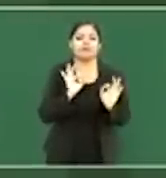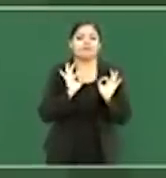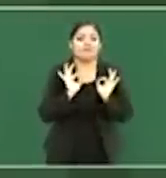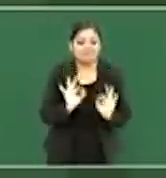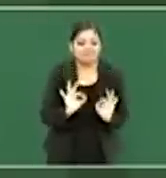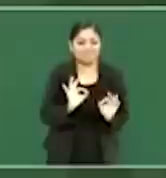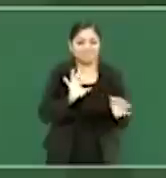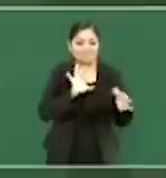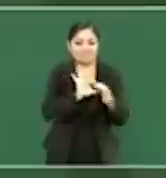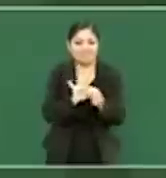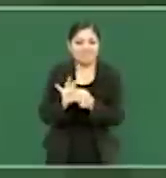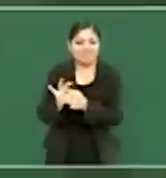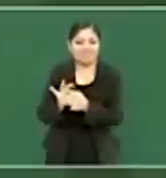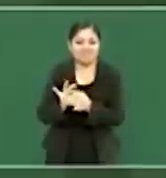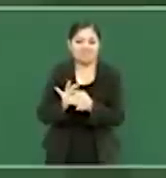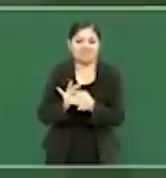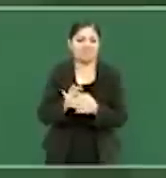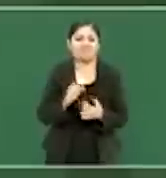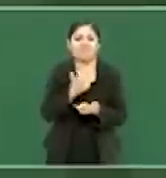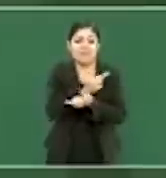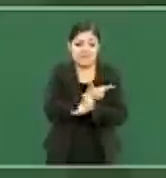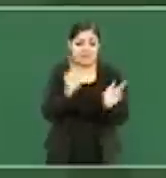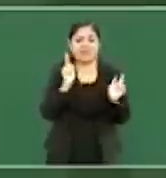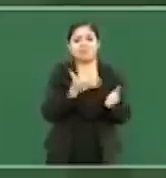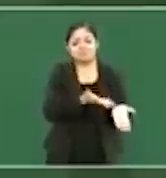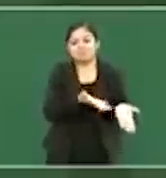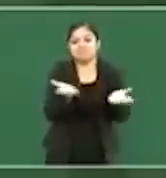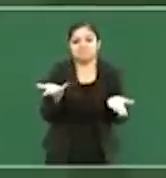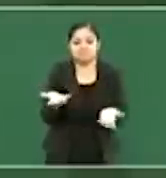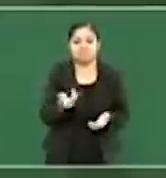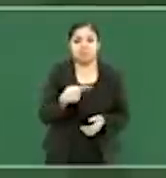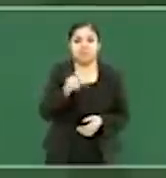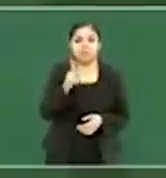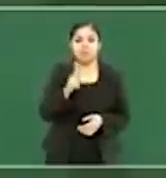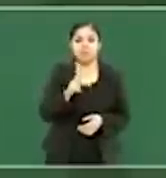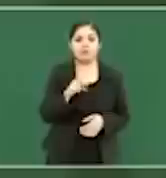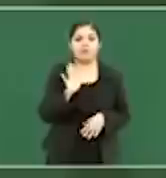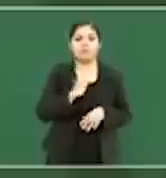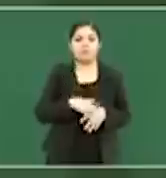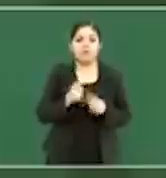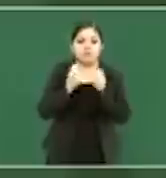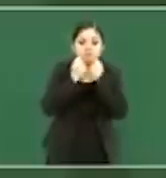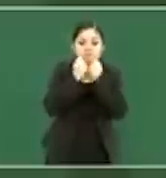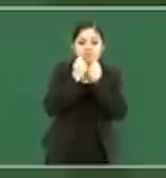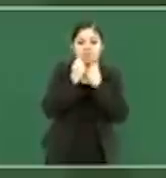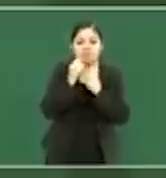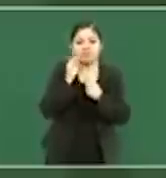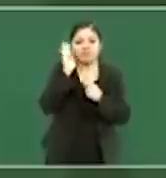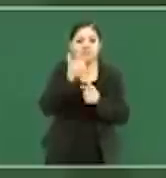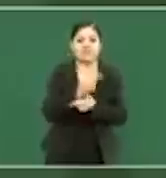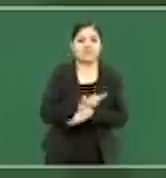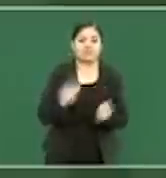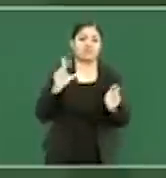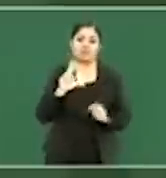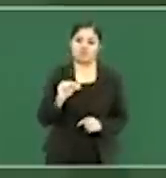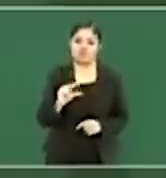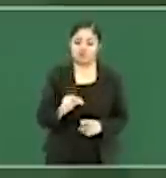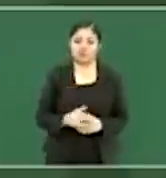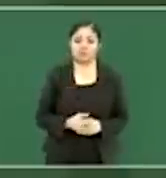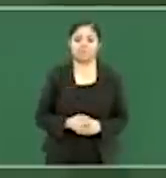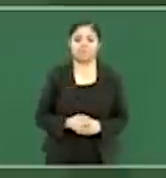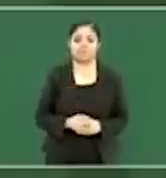Vale más que haya libertades, que haya excesos. Sí, se debe